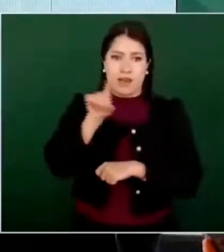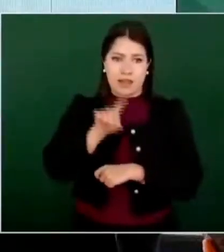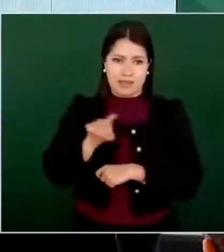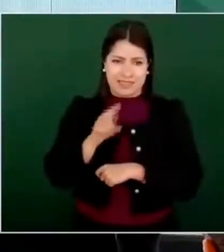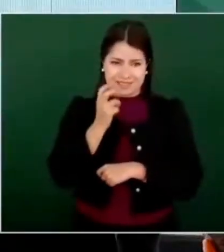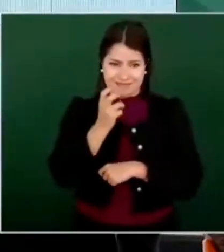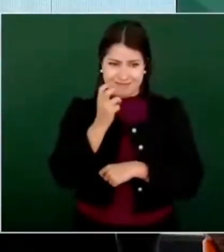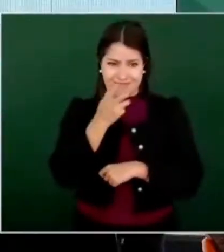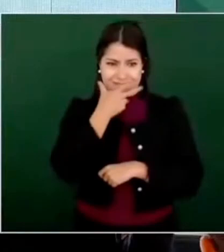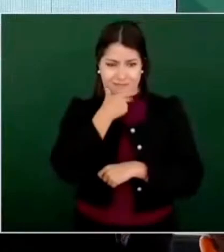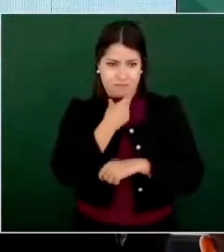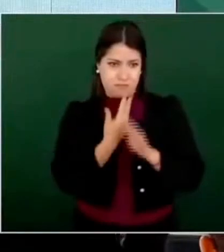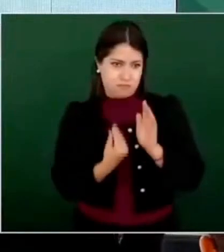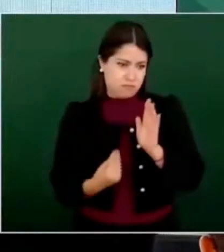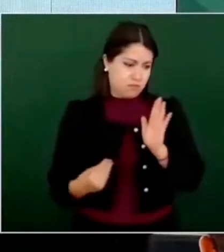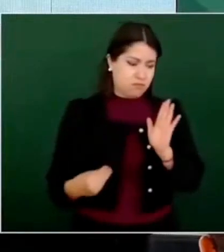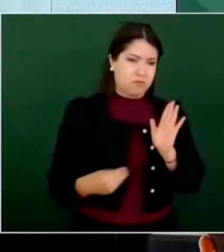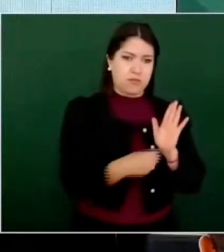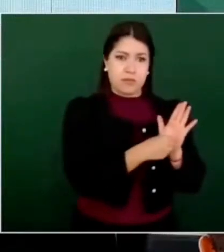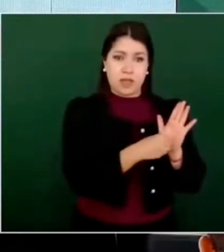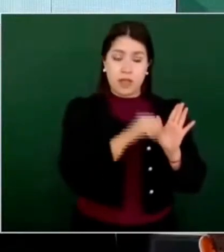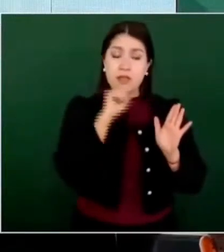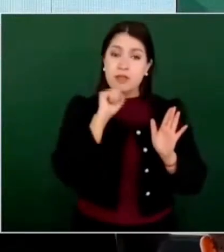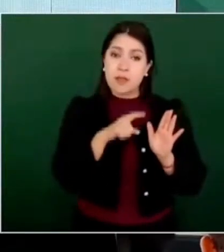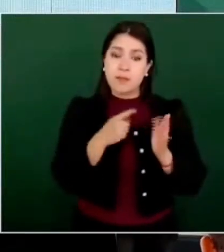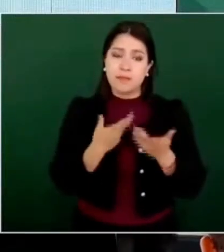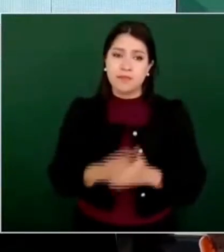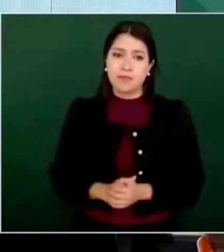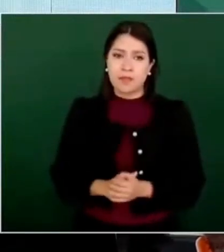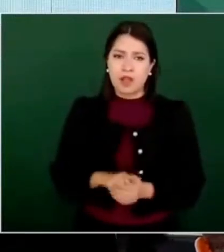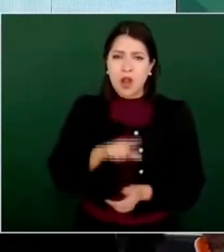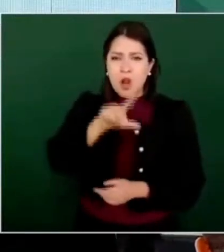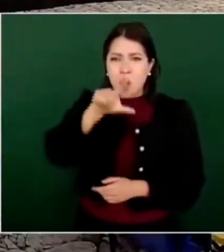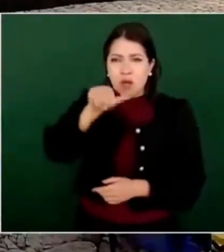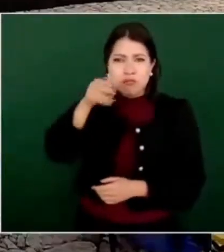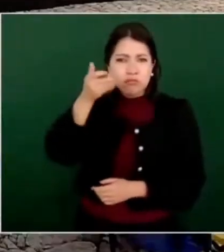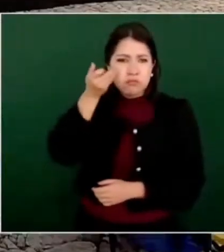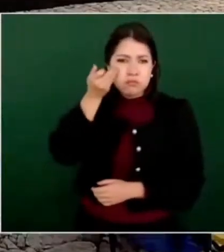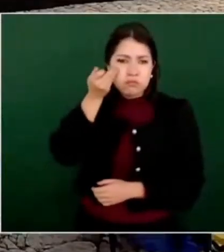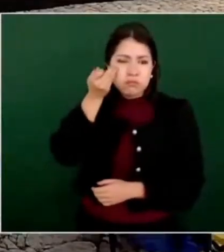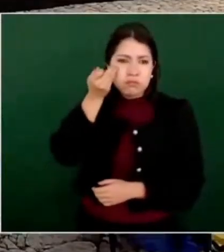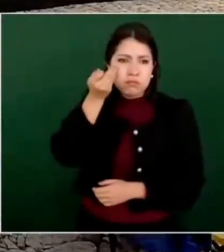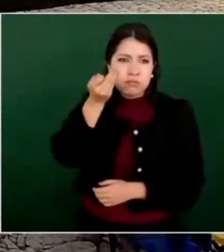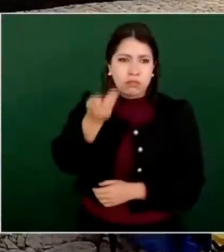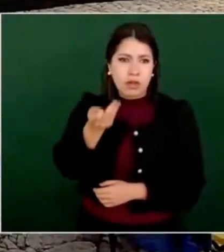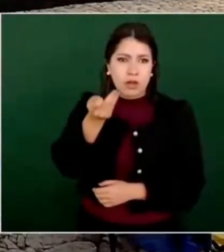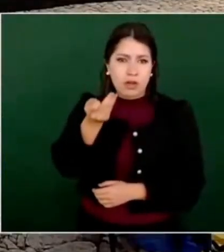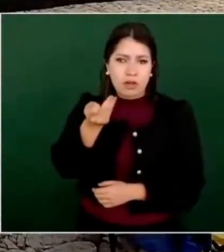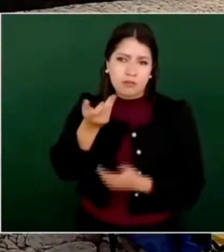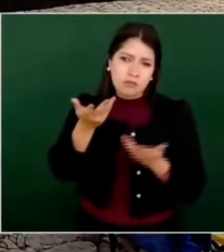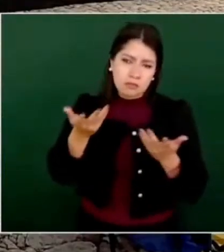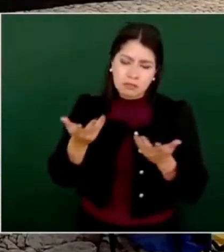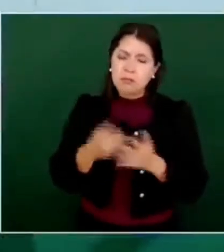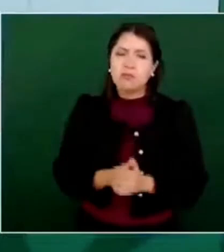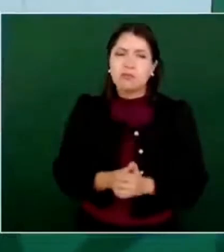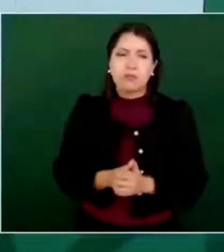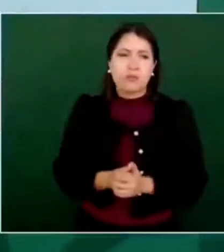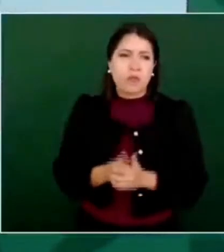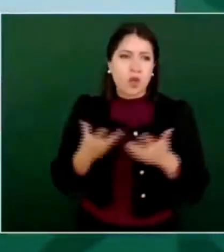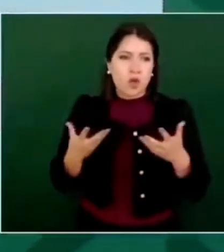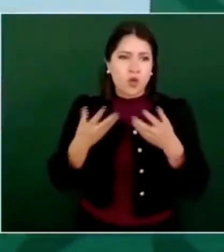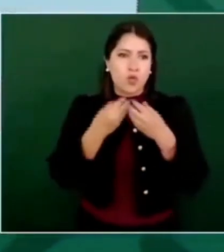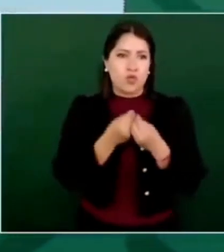Entonces, pasa el tiempo, están todos juntos, este